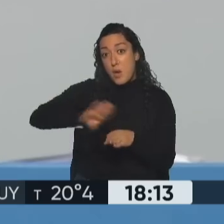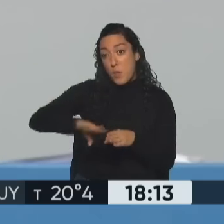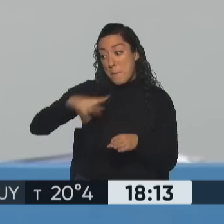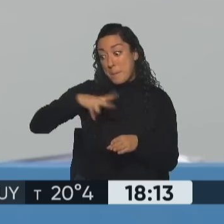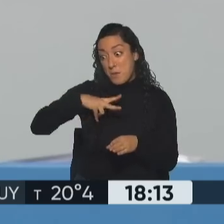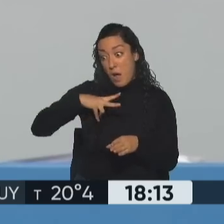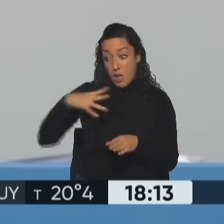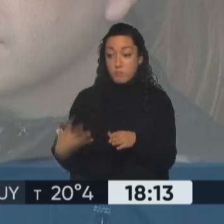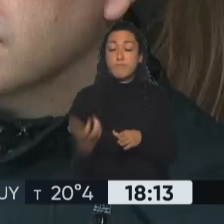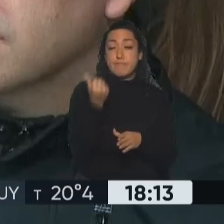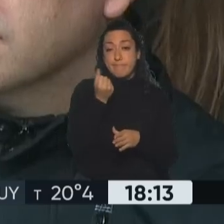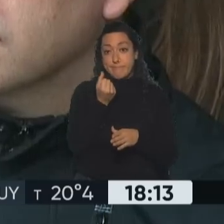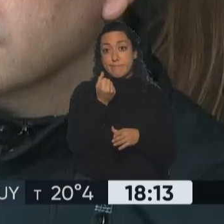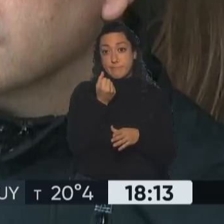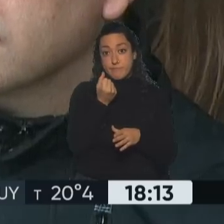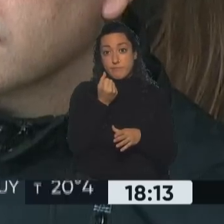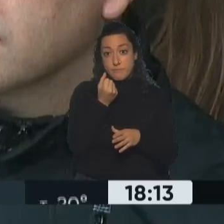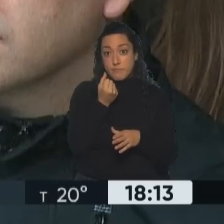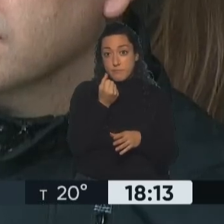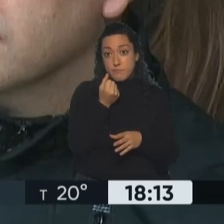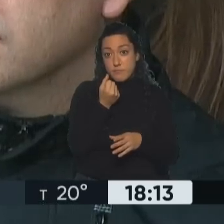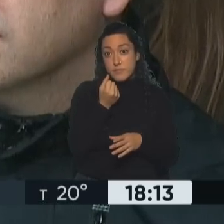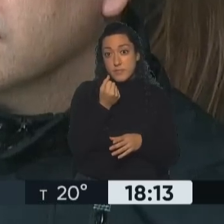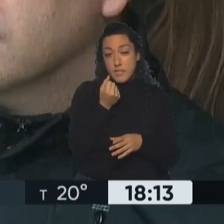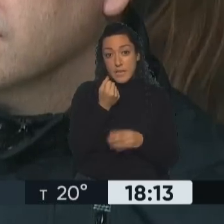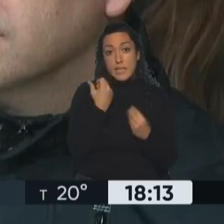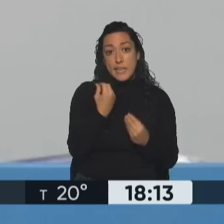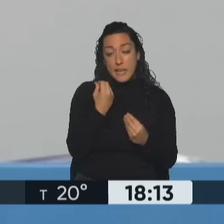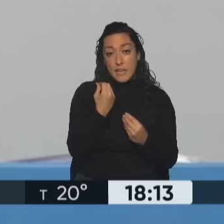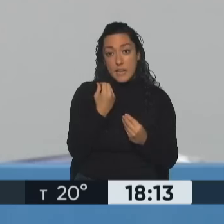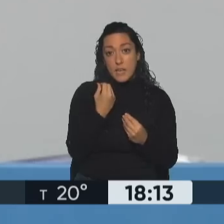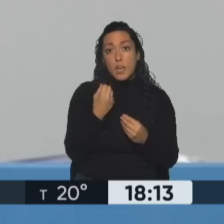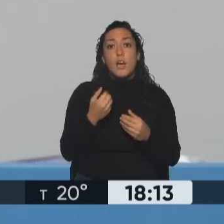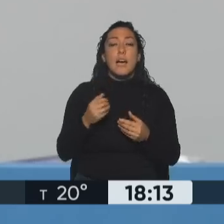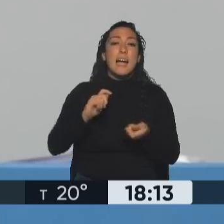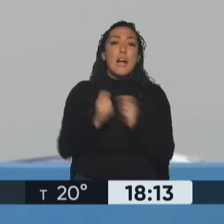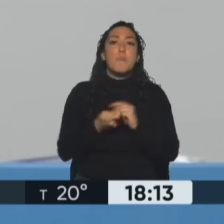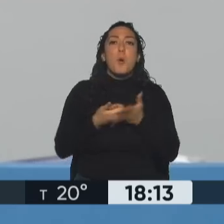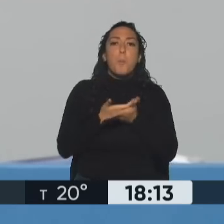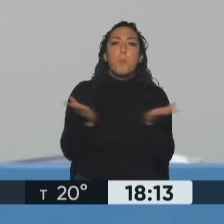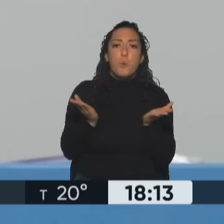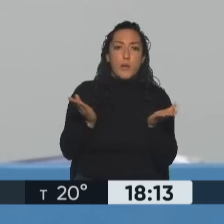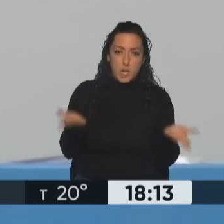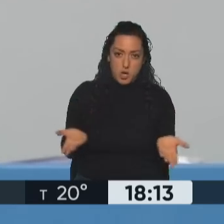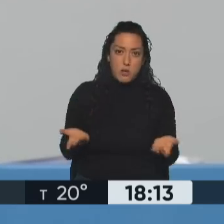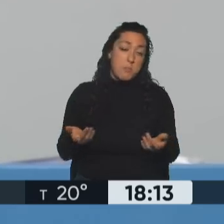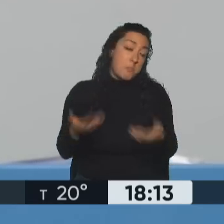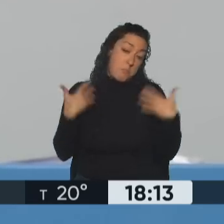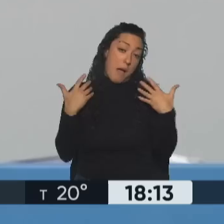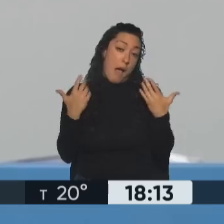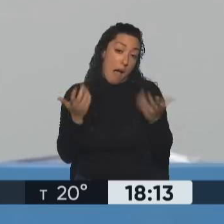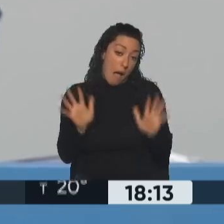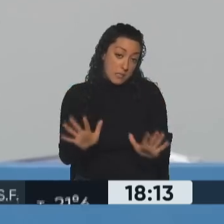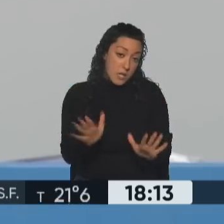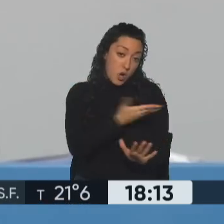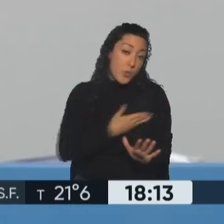de los grandes grupos privados, y la había estatizado. Para eso el Estado era fantástico. Para eso